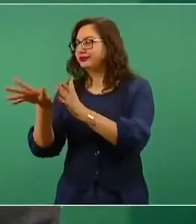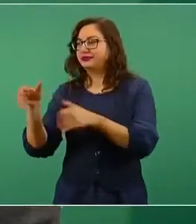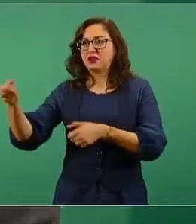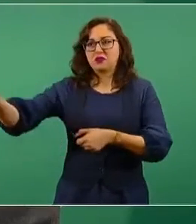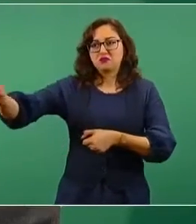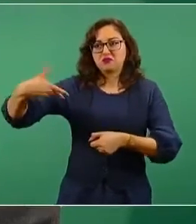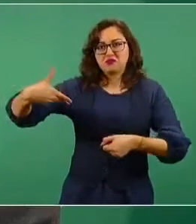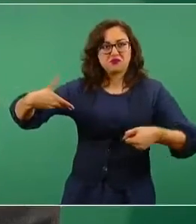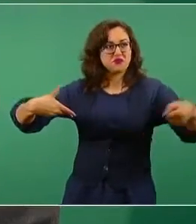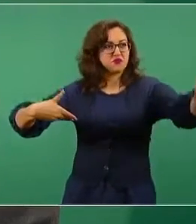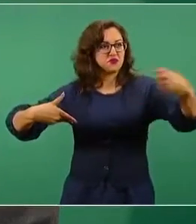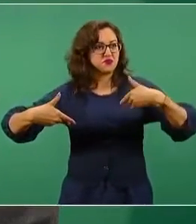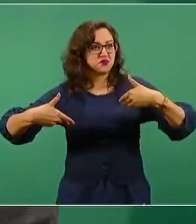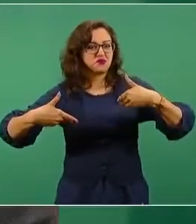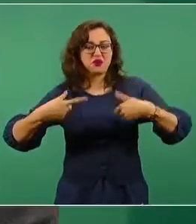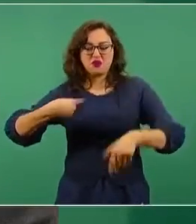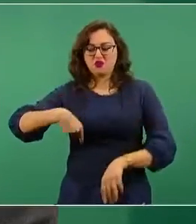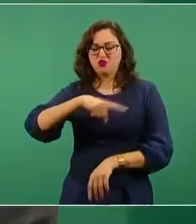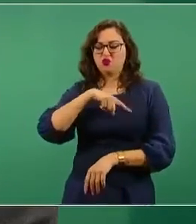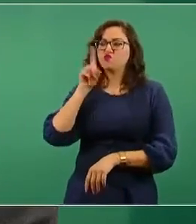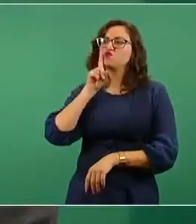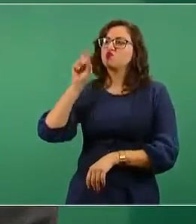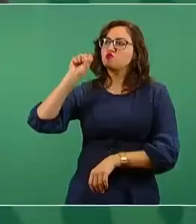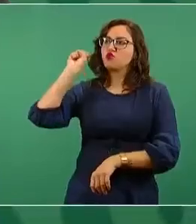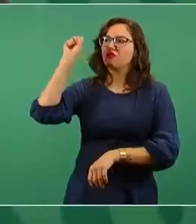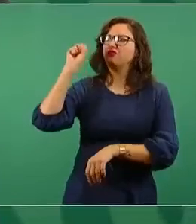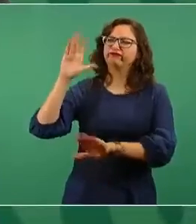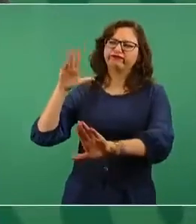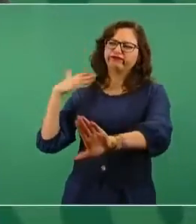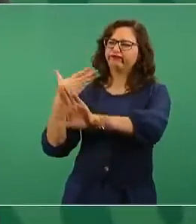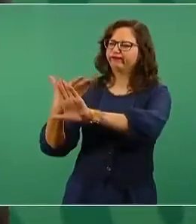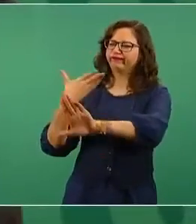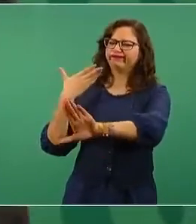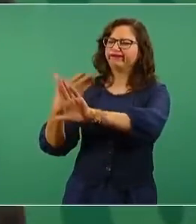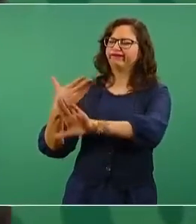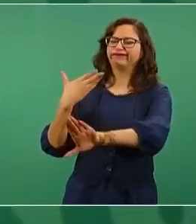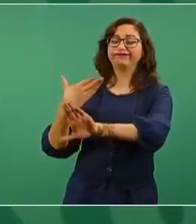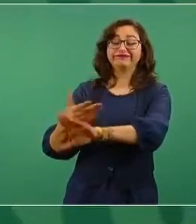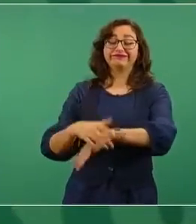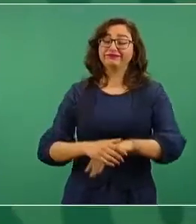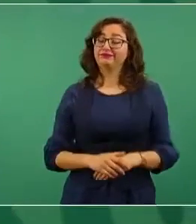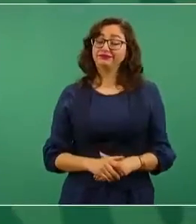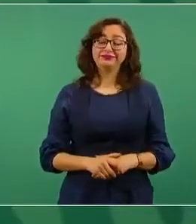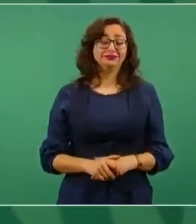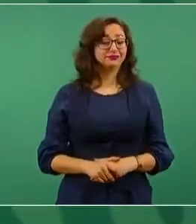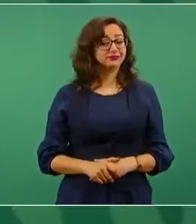de que estamos en contra del movimiento feminista, lo cual